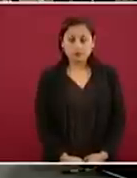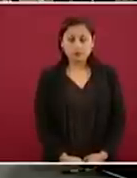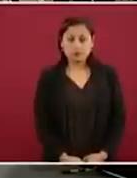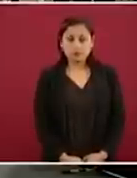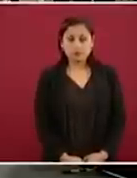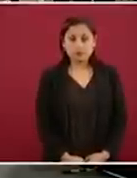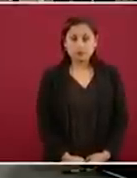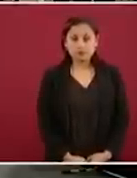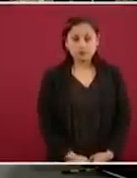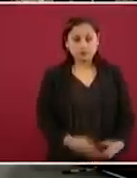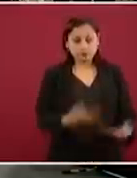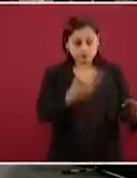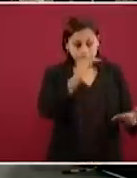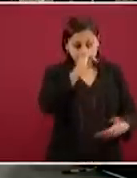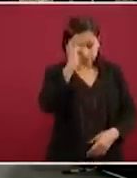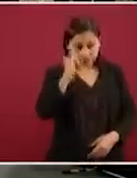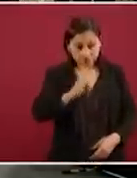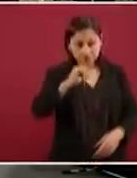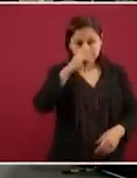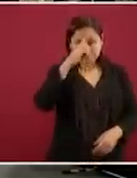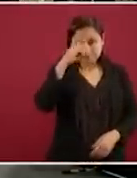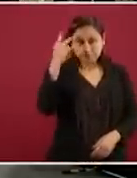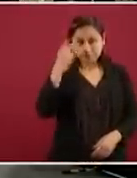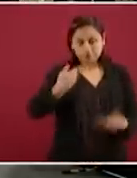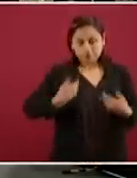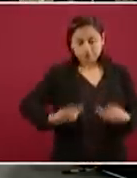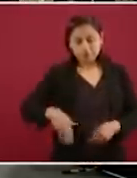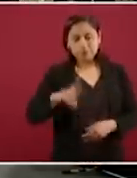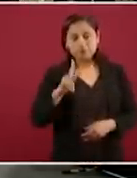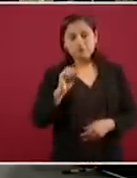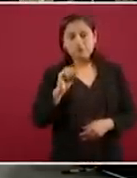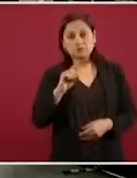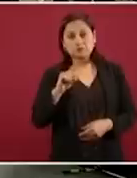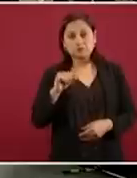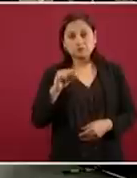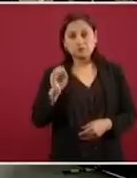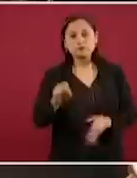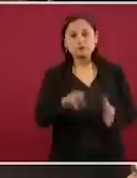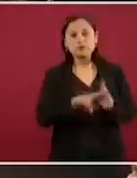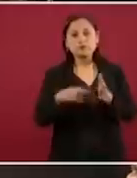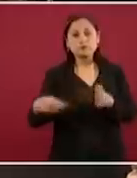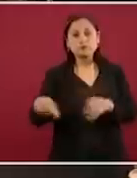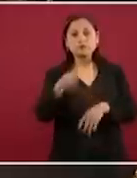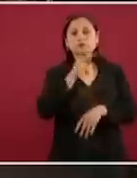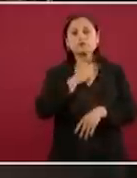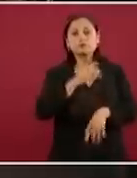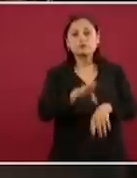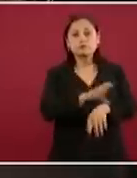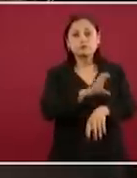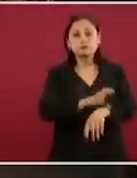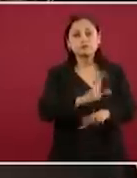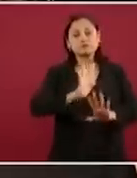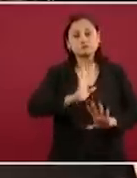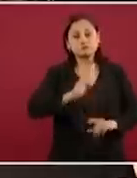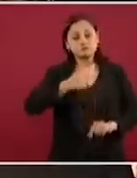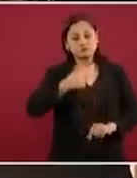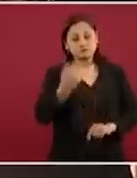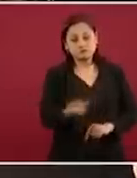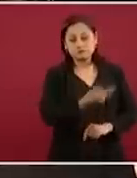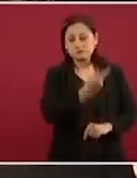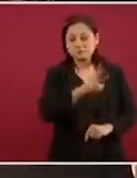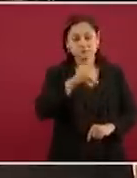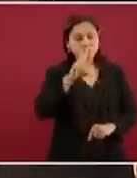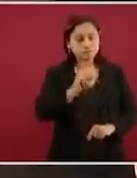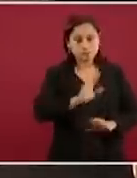Jefe de la Nación, buenos días. Carlos Pozos, reportero de la revista Petróleo y Energía. En esta ocasión no son preguntas, son dos